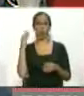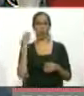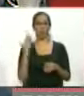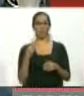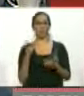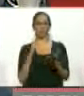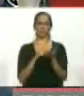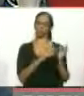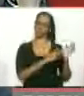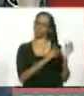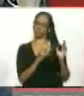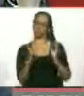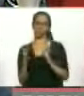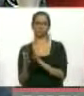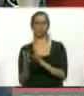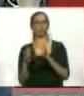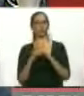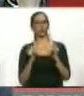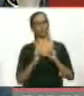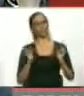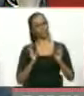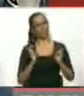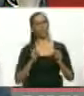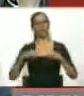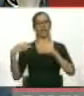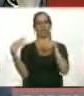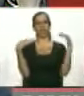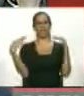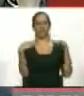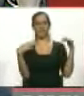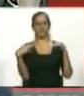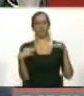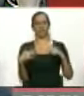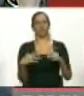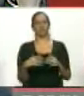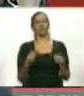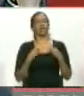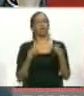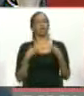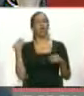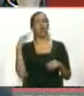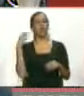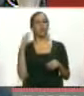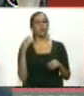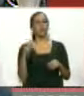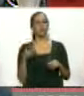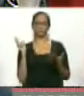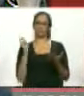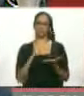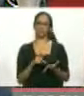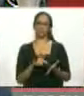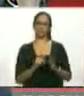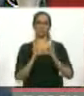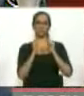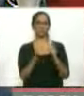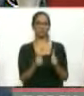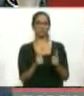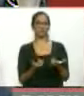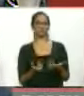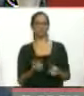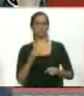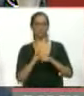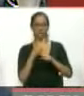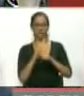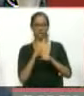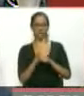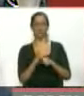desplazados por todo el tema de la de la guerra que se ha vivido en colombia y llegaron y empezaron a echar raíces aquí trabajaron